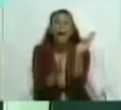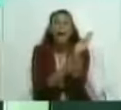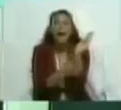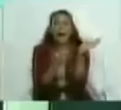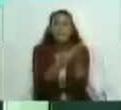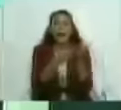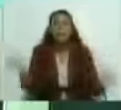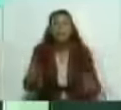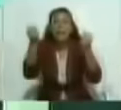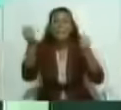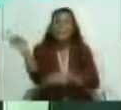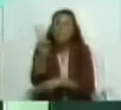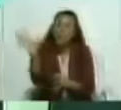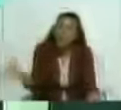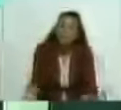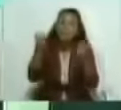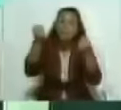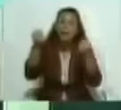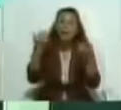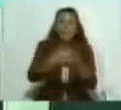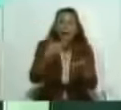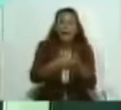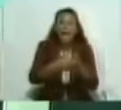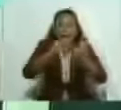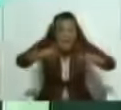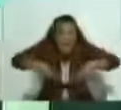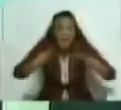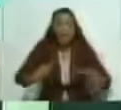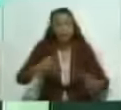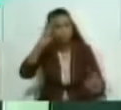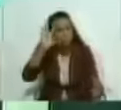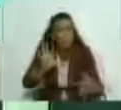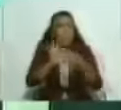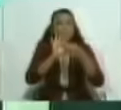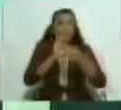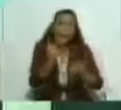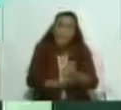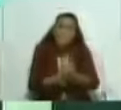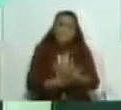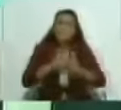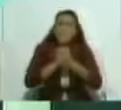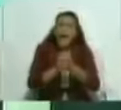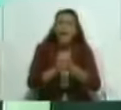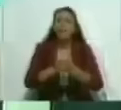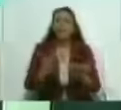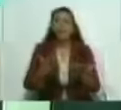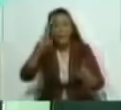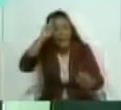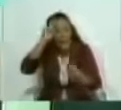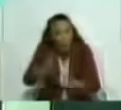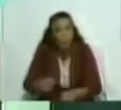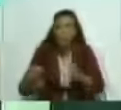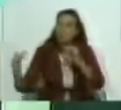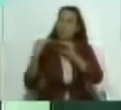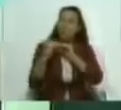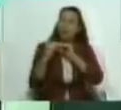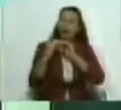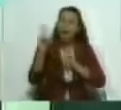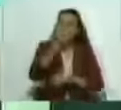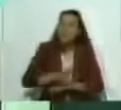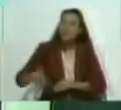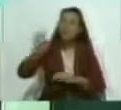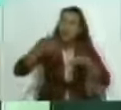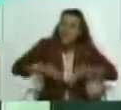para salvar a Venezuela, un plan para reconciliar a Venezuela, un plan para reconocernos como